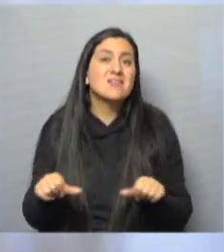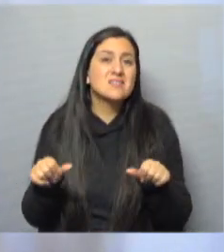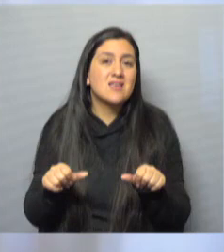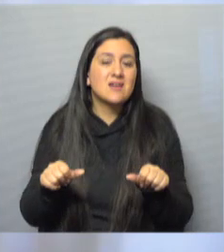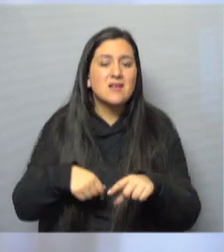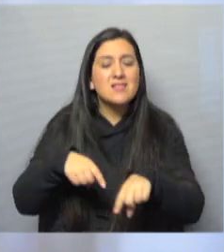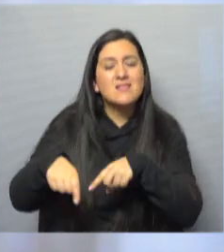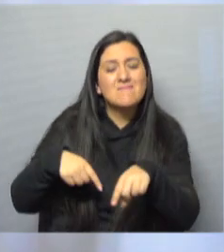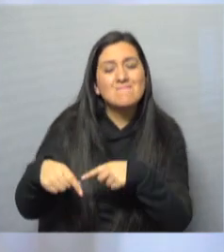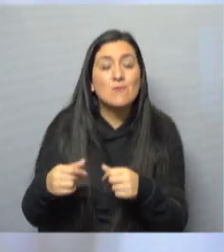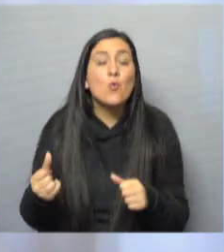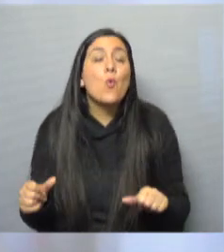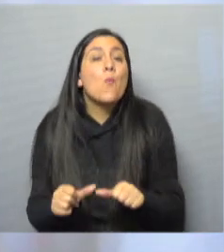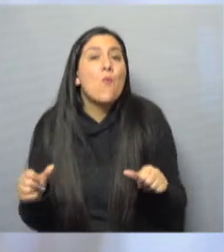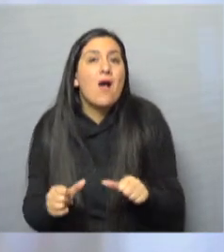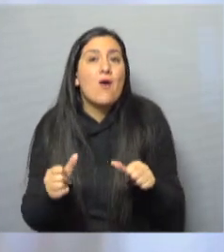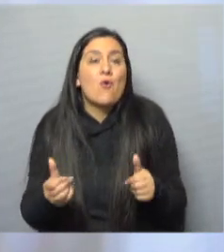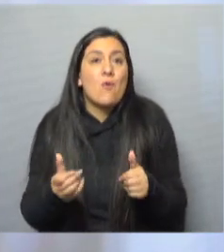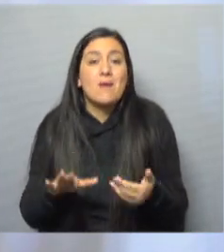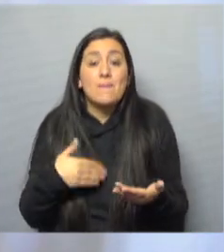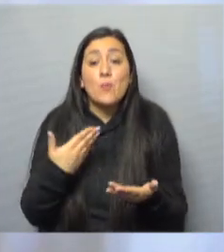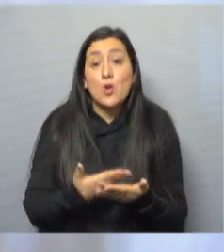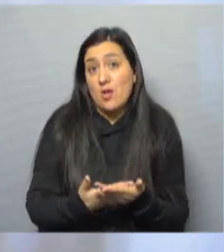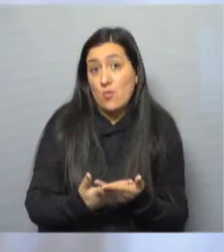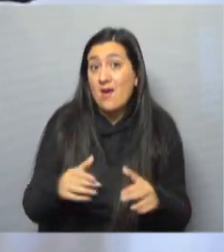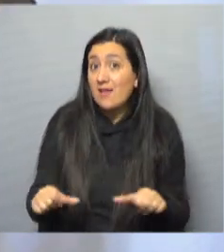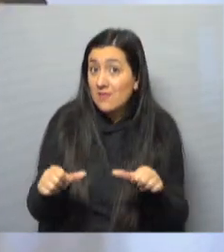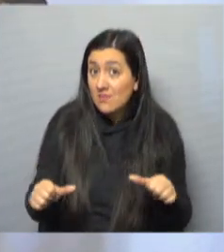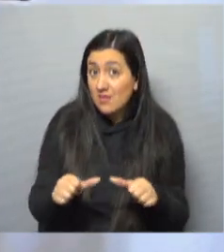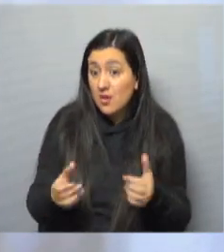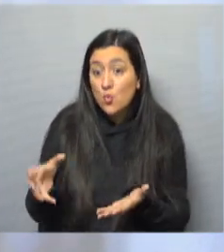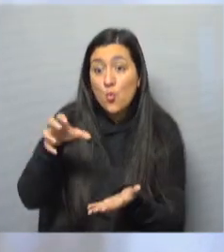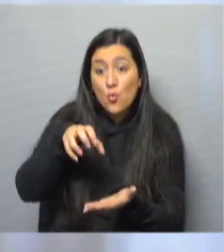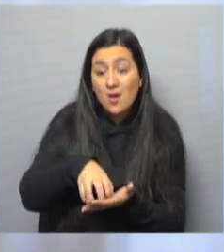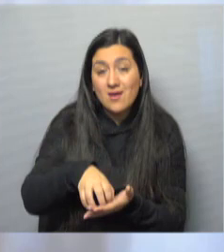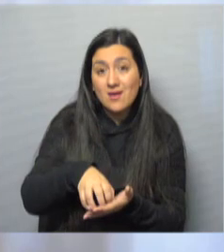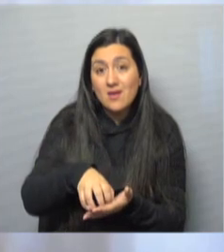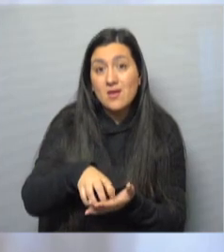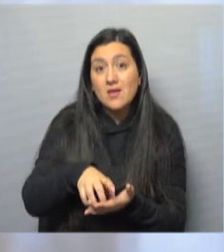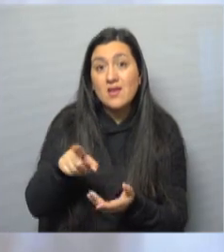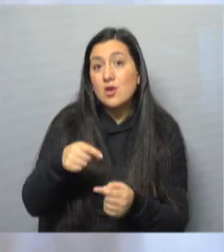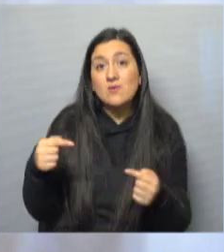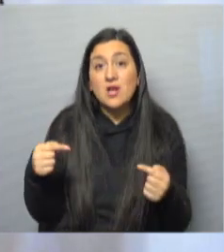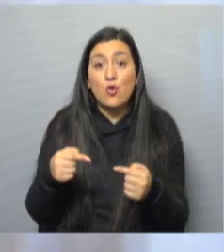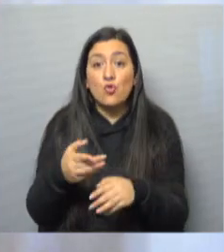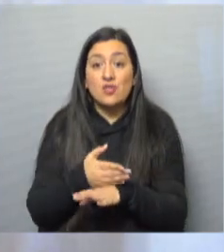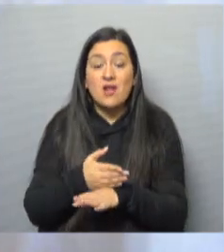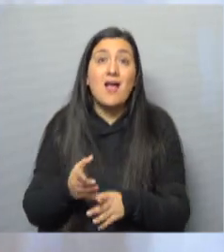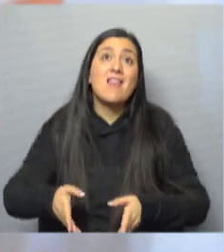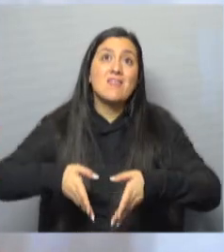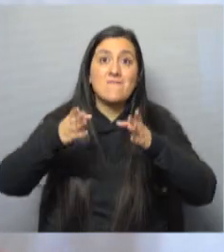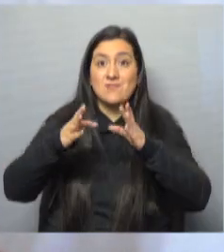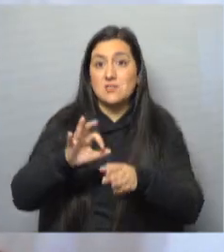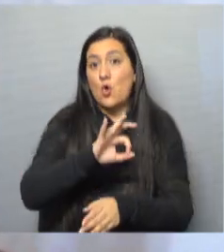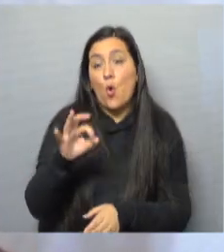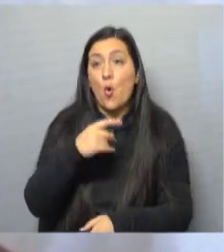proceso como como hago para realizar y proponer una actividad en un lugar y que no afecte al edificio a nicanor gente por ejemplo en el caso